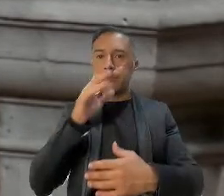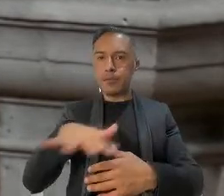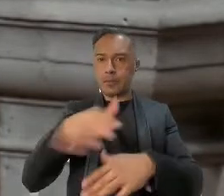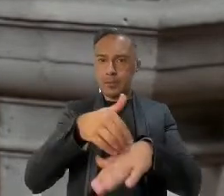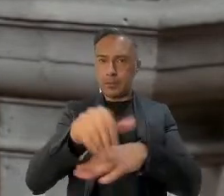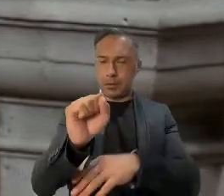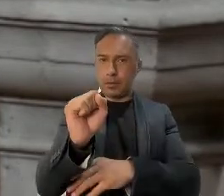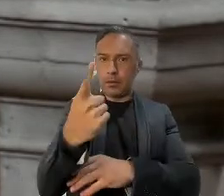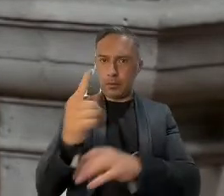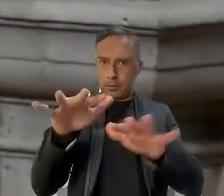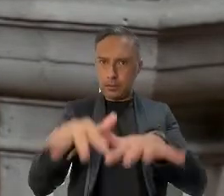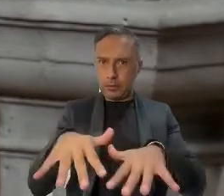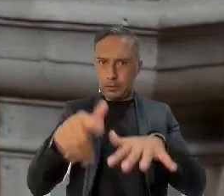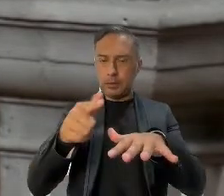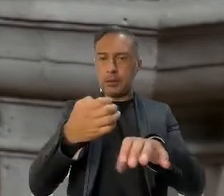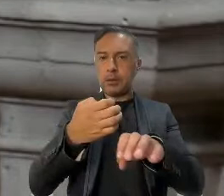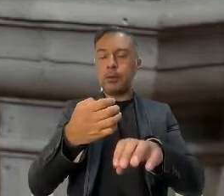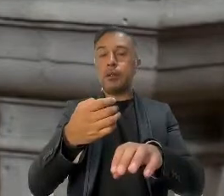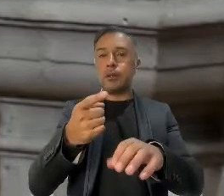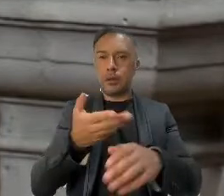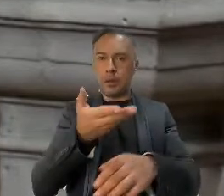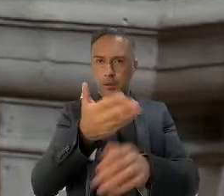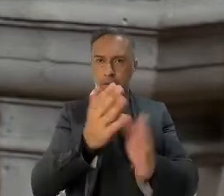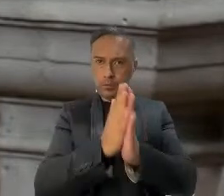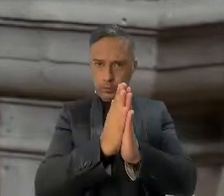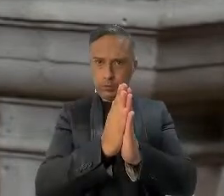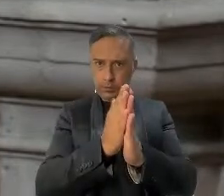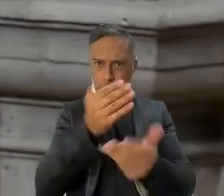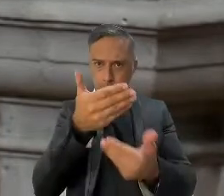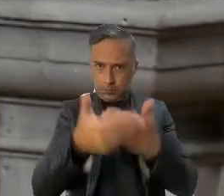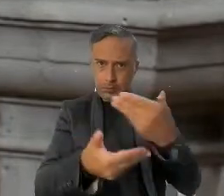México, atentamente solicitamos: primero,